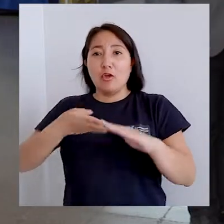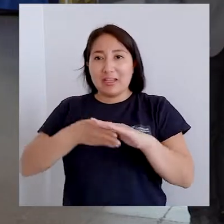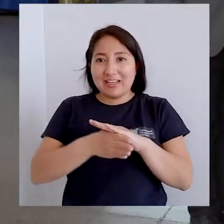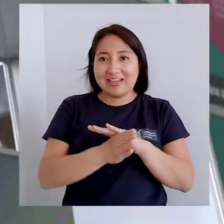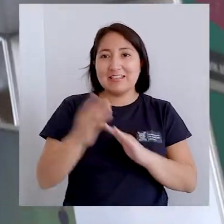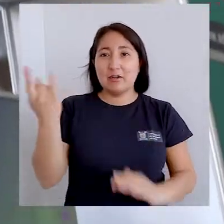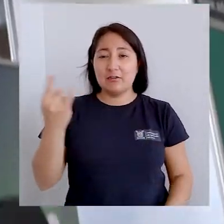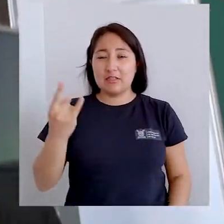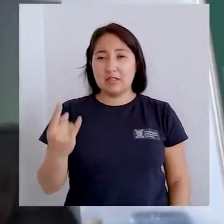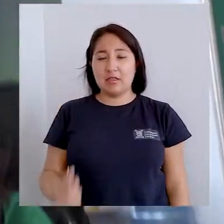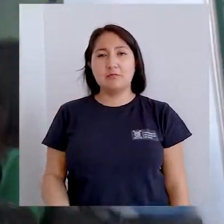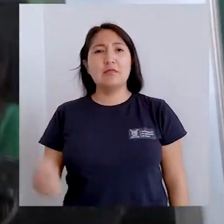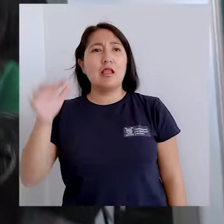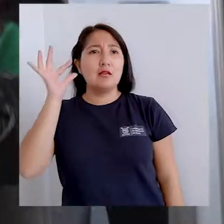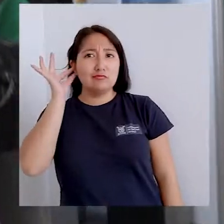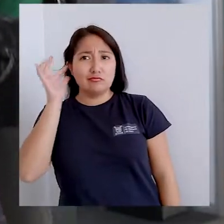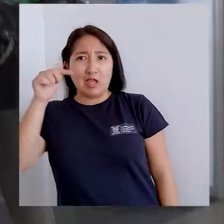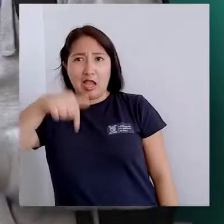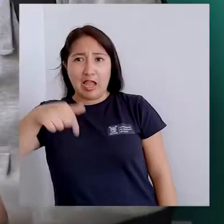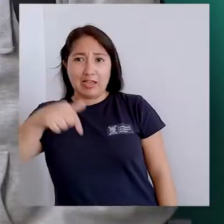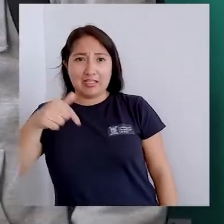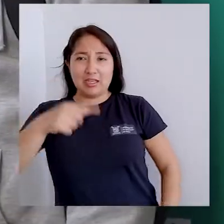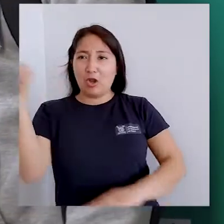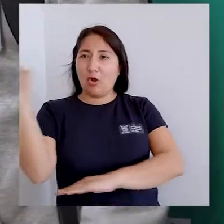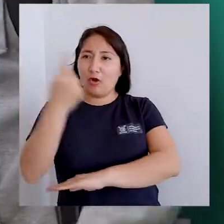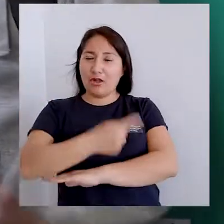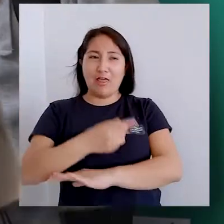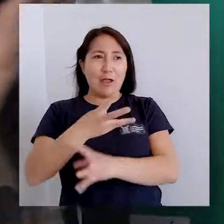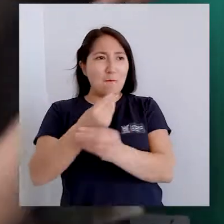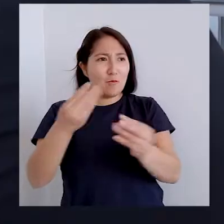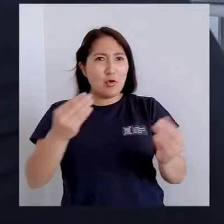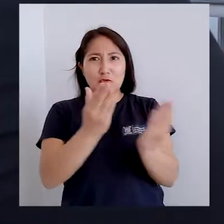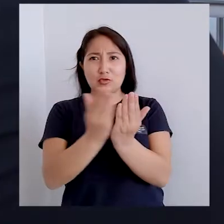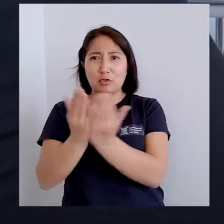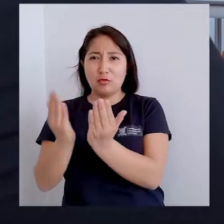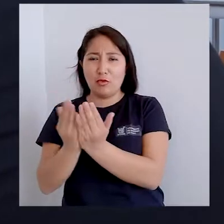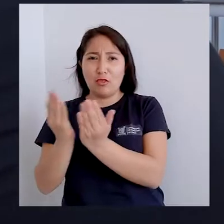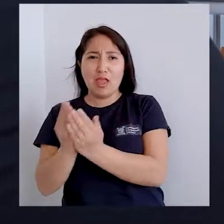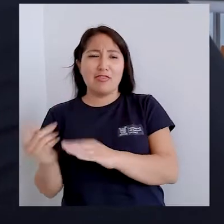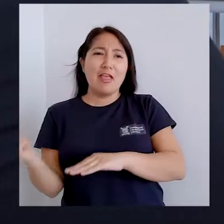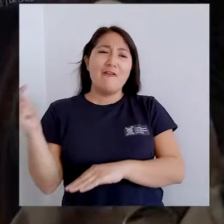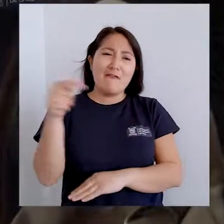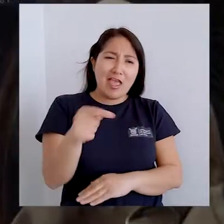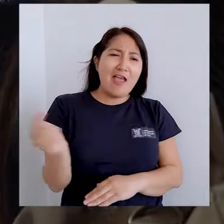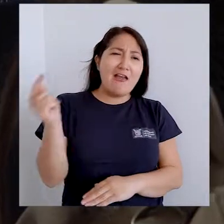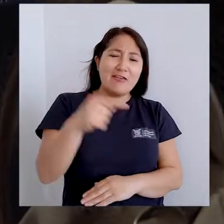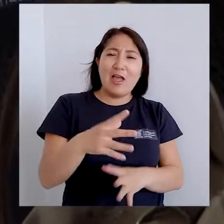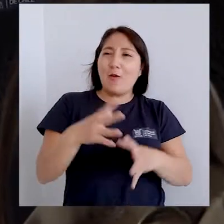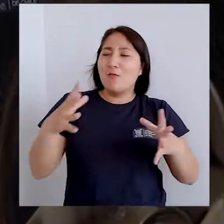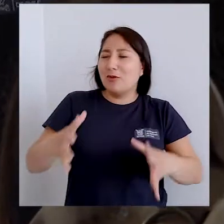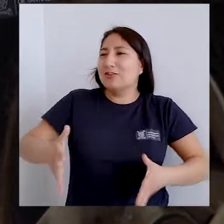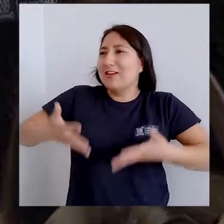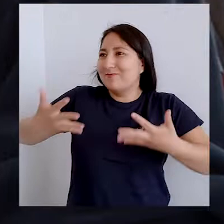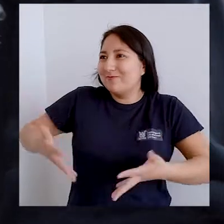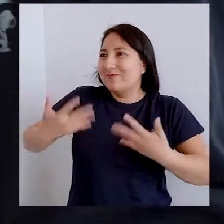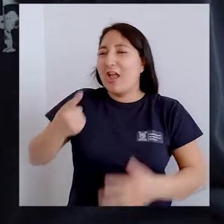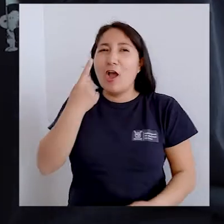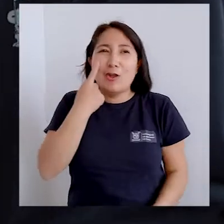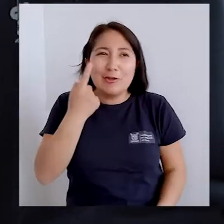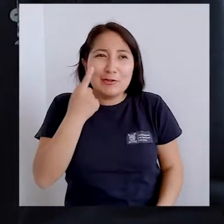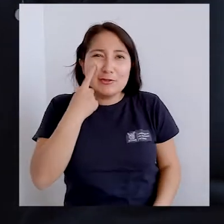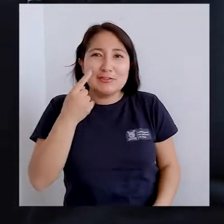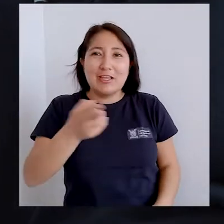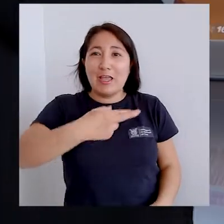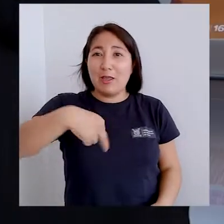año. Hemos tenido unas jornadas con muchos estudiantes, nos han visitado con mucho entusiasmo, tienen muchas ganas de